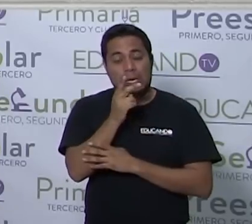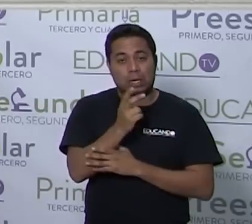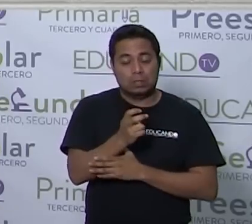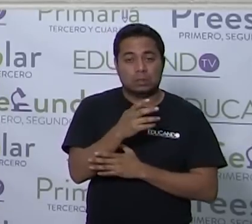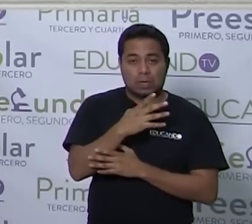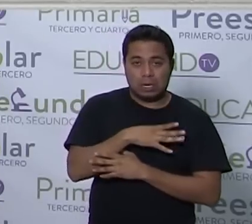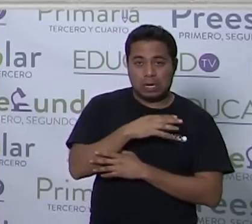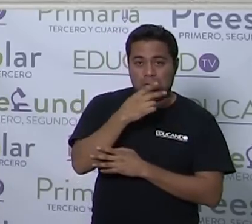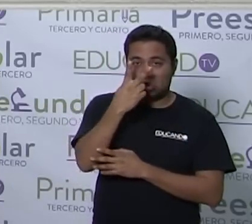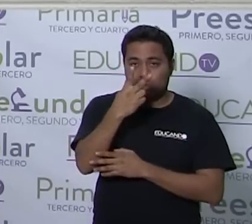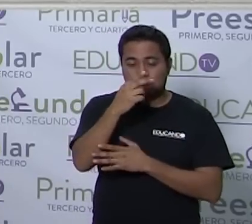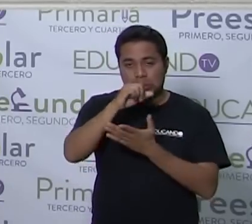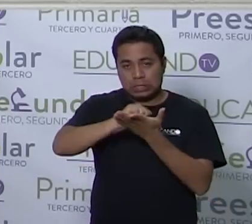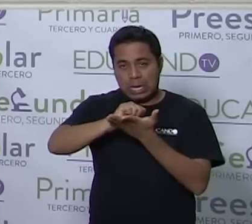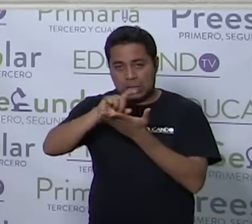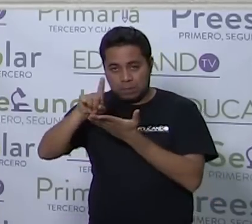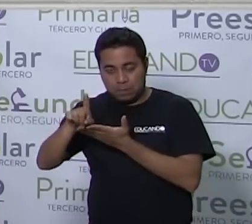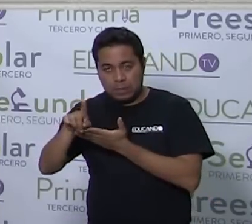tenemos dos adverbios,